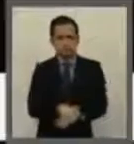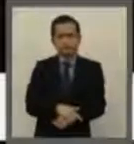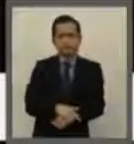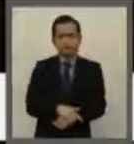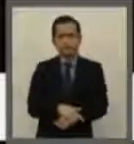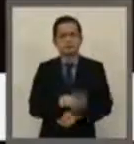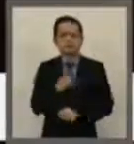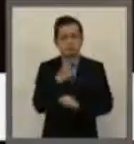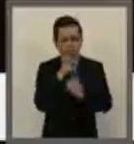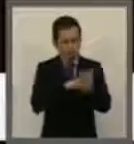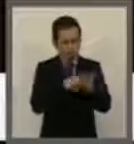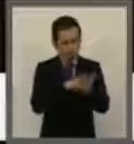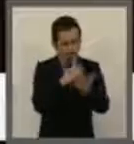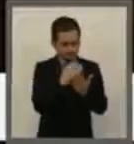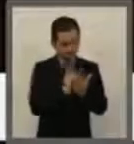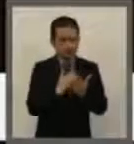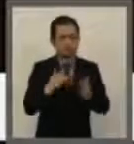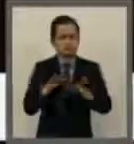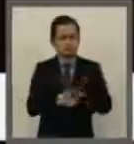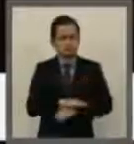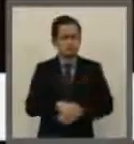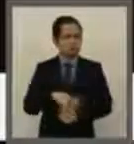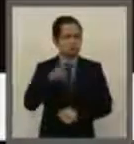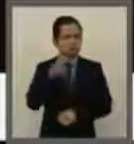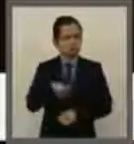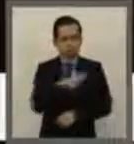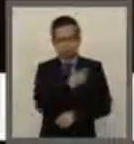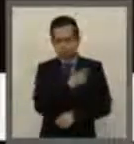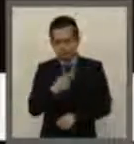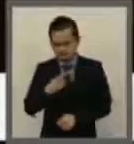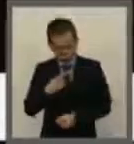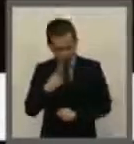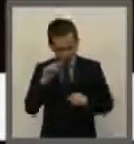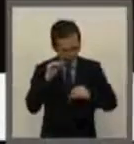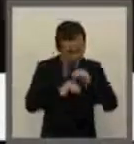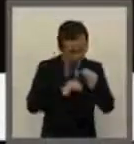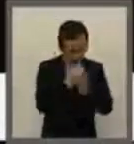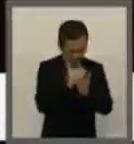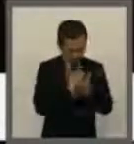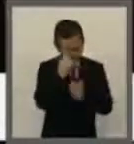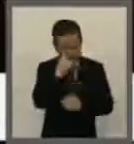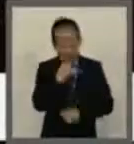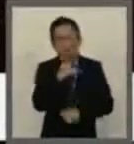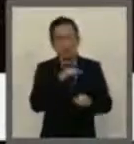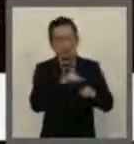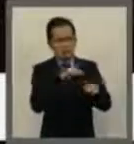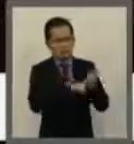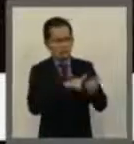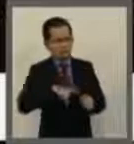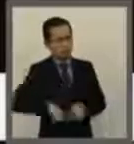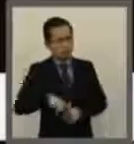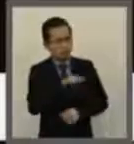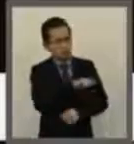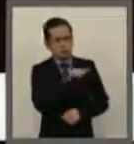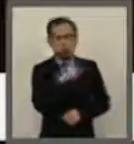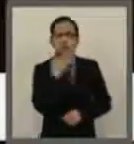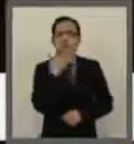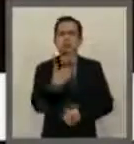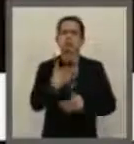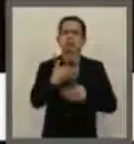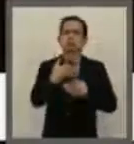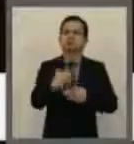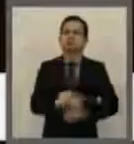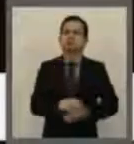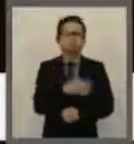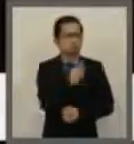necesarios para cristalizar una transformación en el ejercicio de la función pública en México, una dignificación